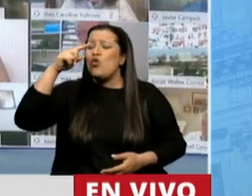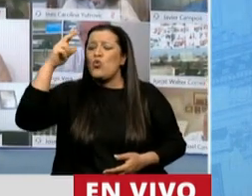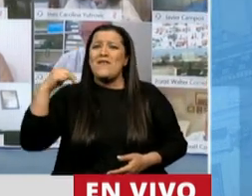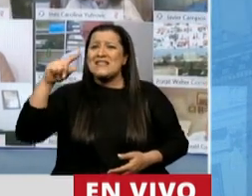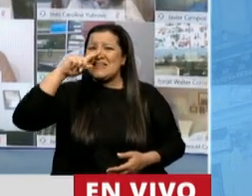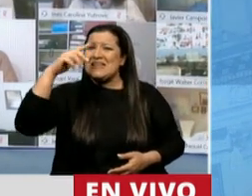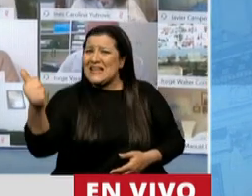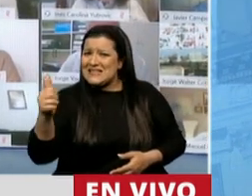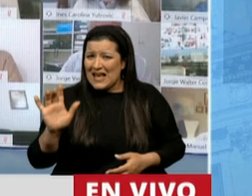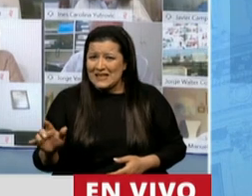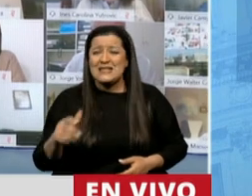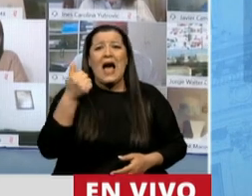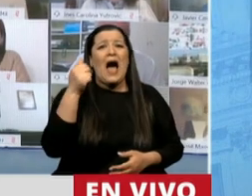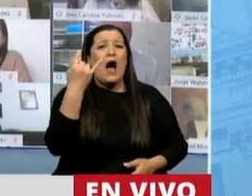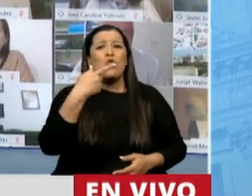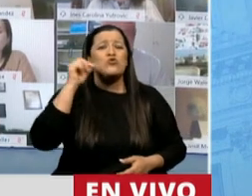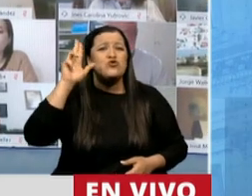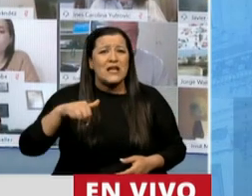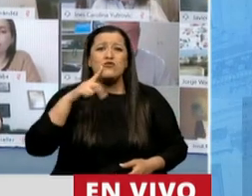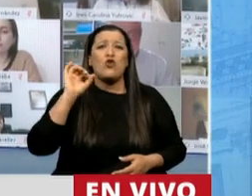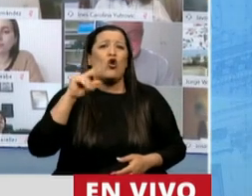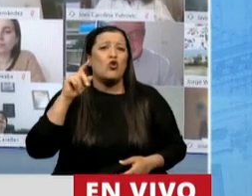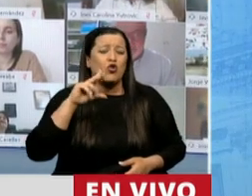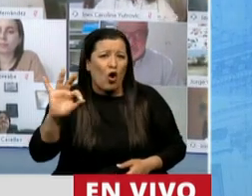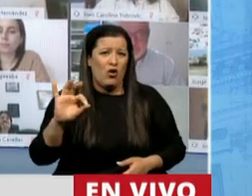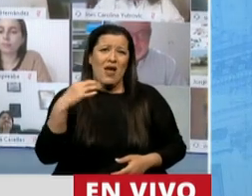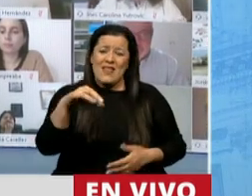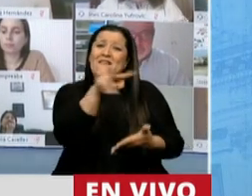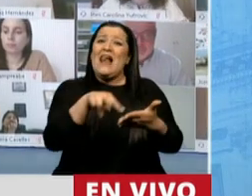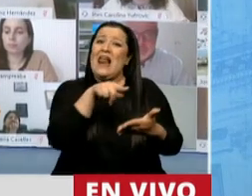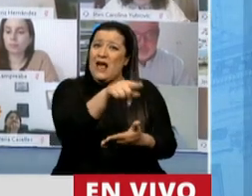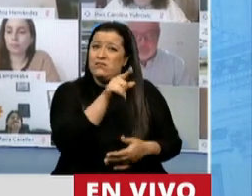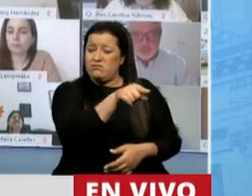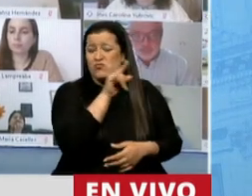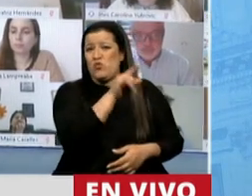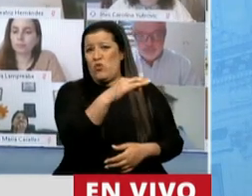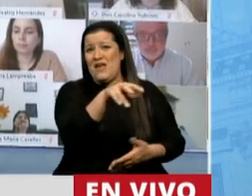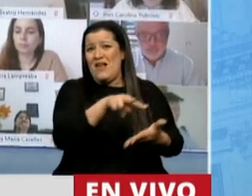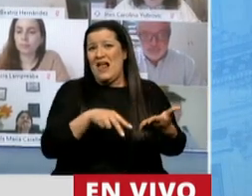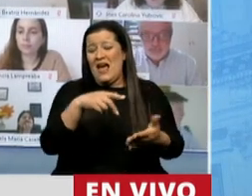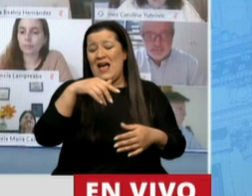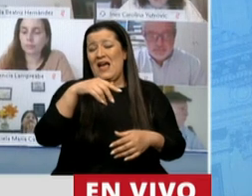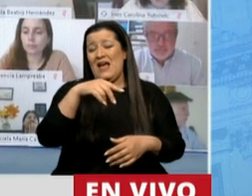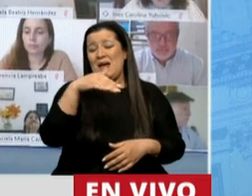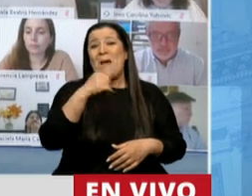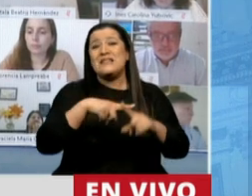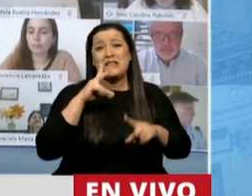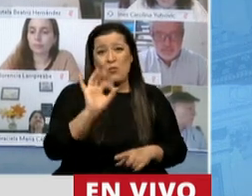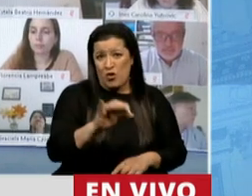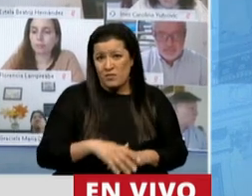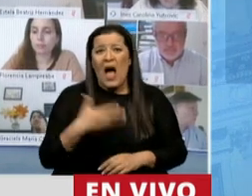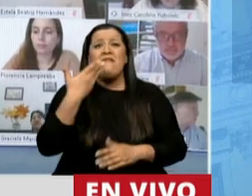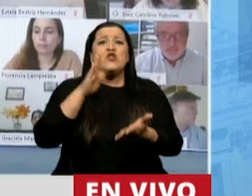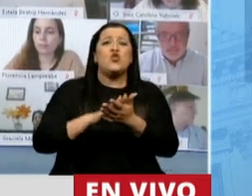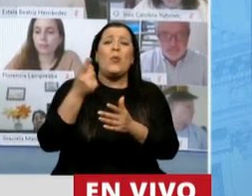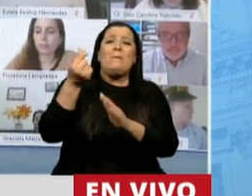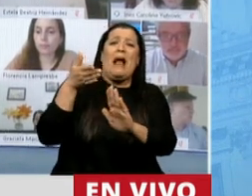clandestinidad Agustín to Lalo diputado kirna hablan de fuga de capitales